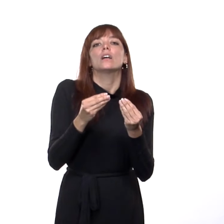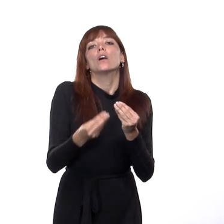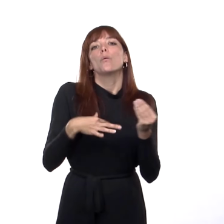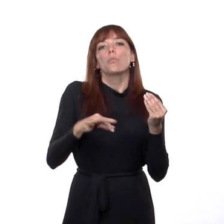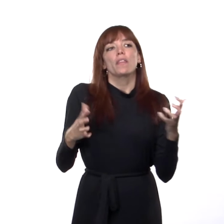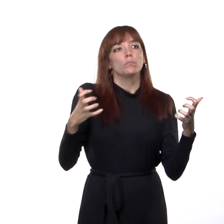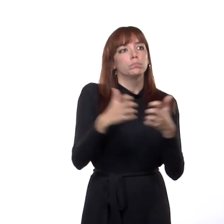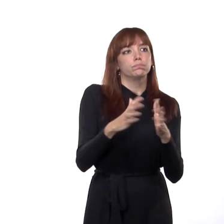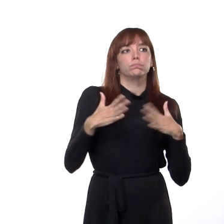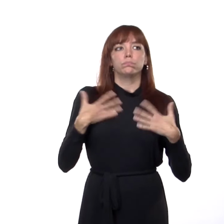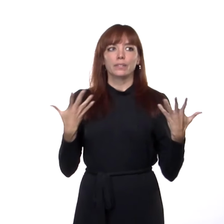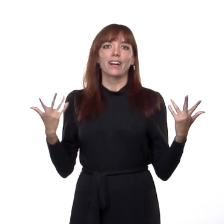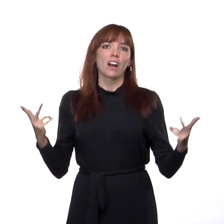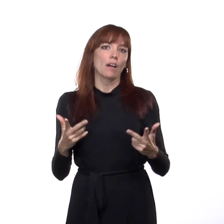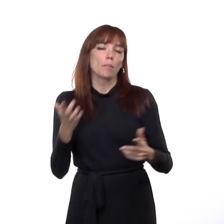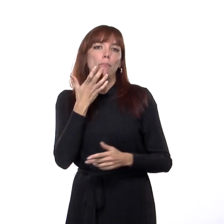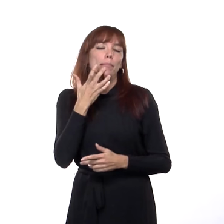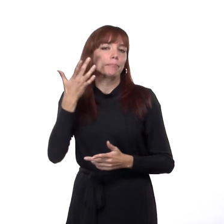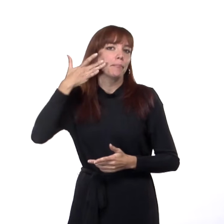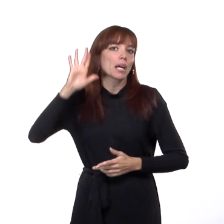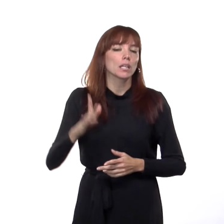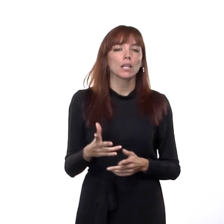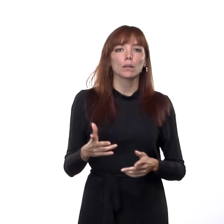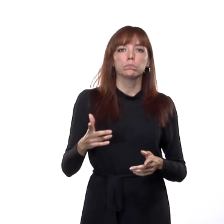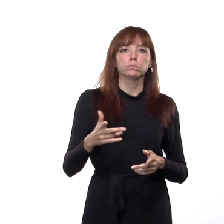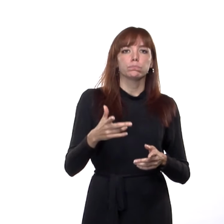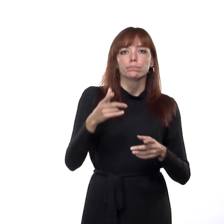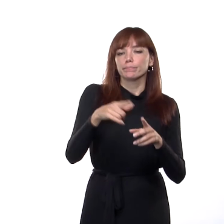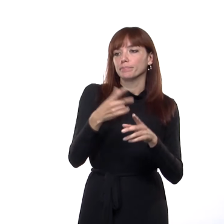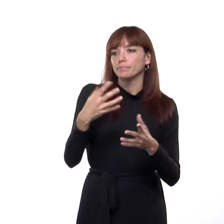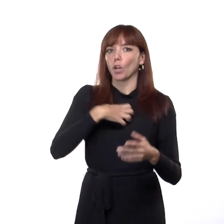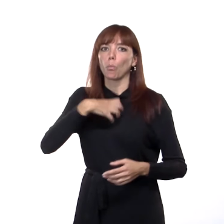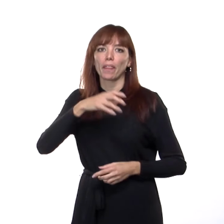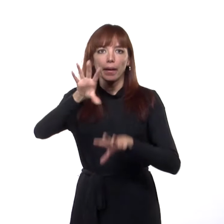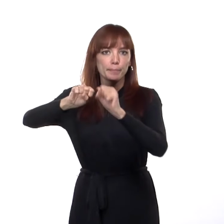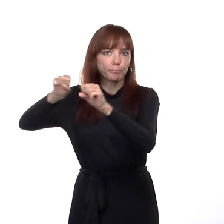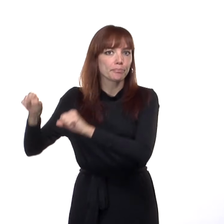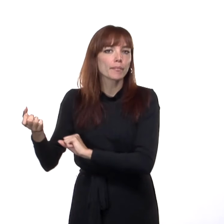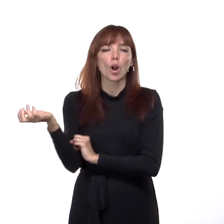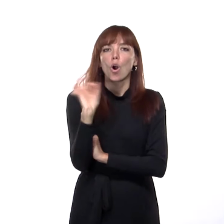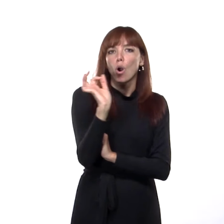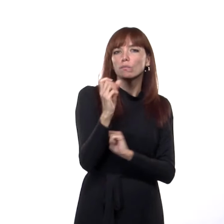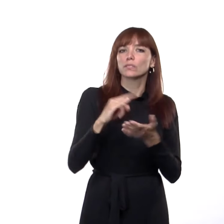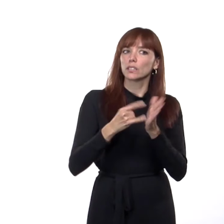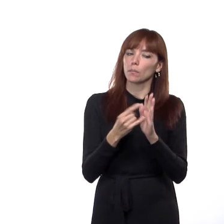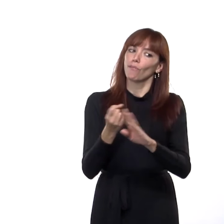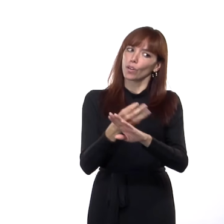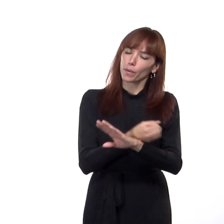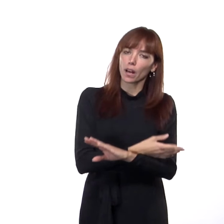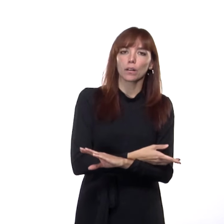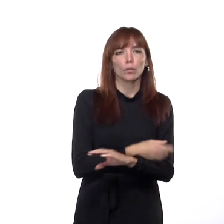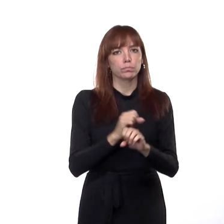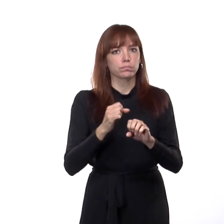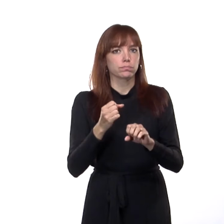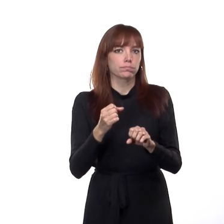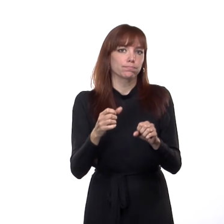incidentes graves por ejemplo disparos e intempestivos indisponibilidades en un sistema ferroviario pues evidentemente